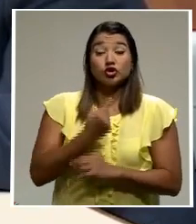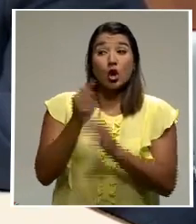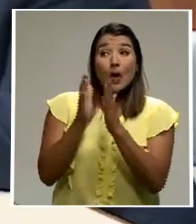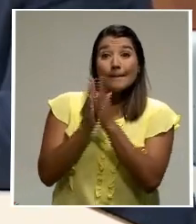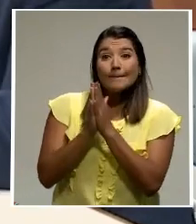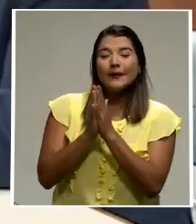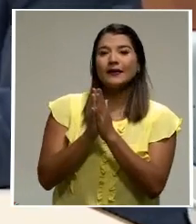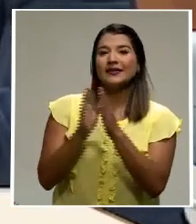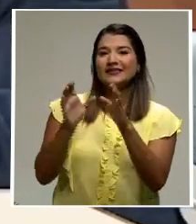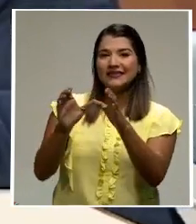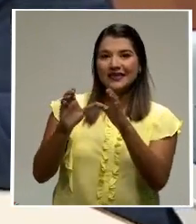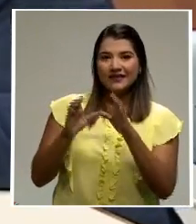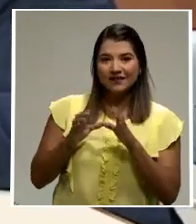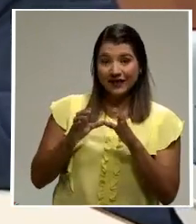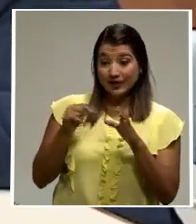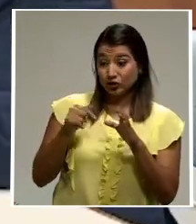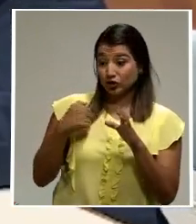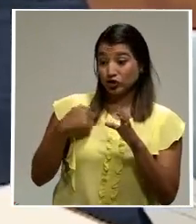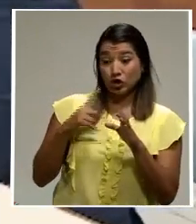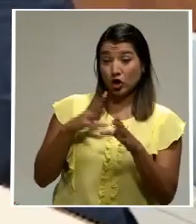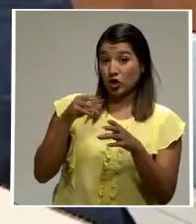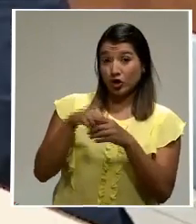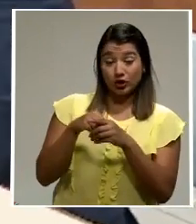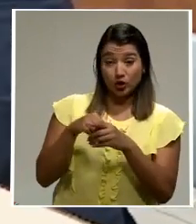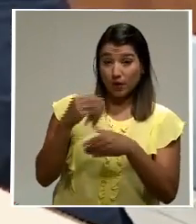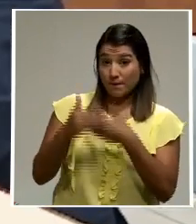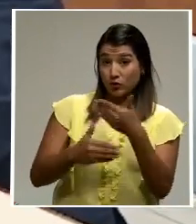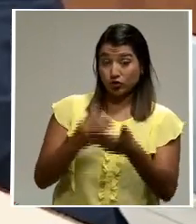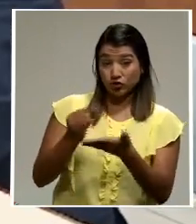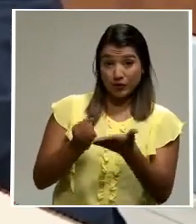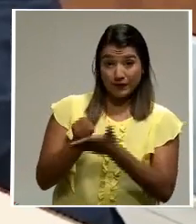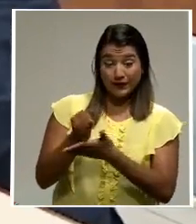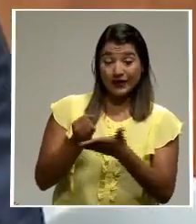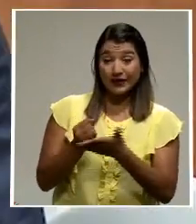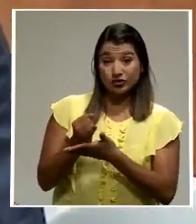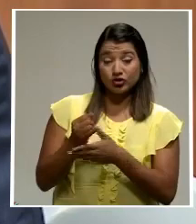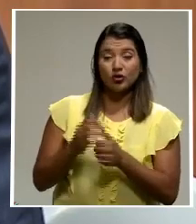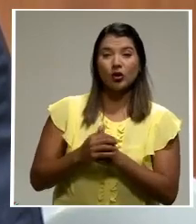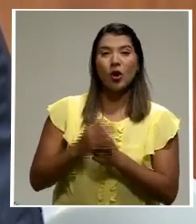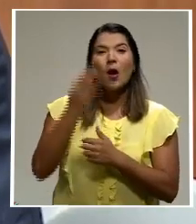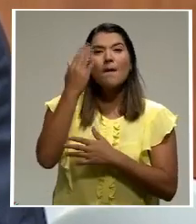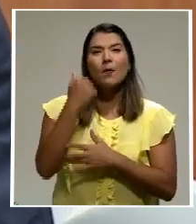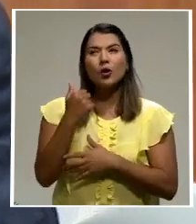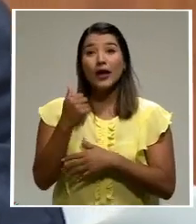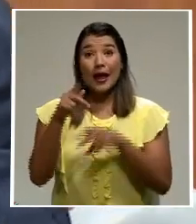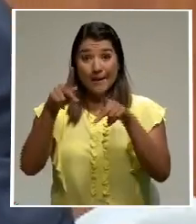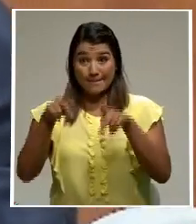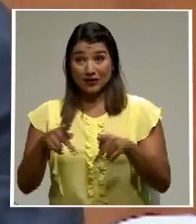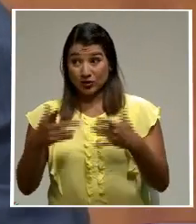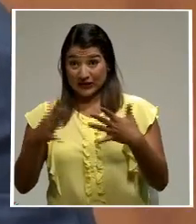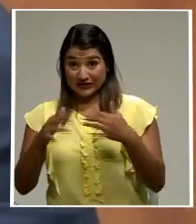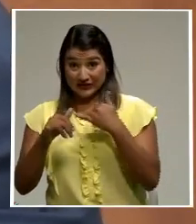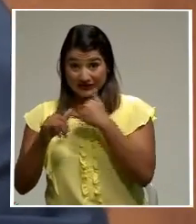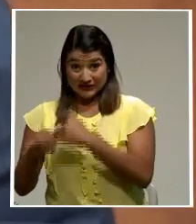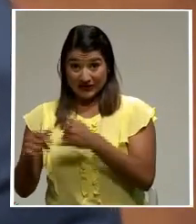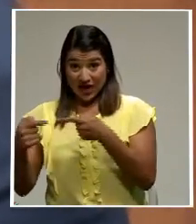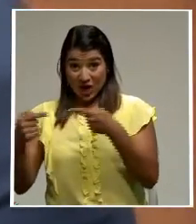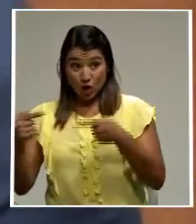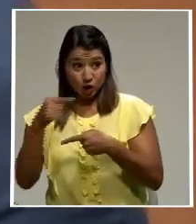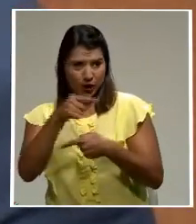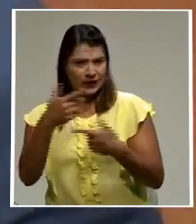solicitar una certificación de que no era parte de la causa penal. Esto por cuanto el denunciante había retirado la acusación en contra de